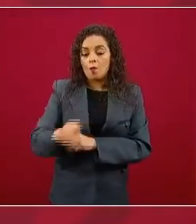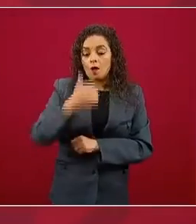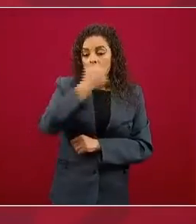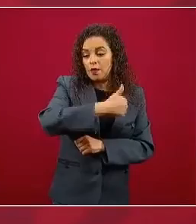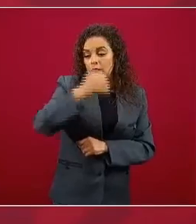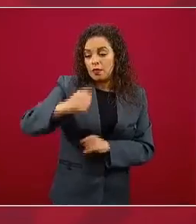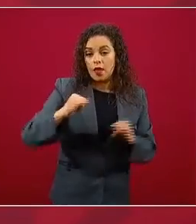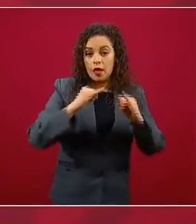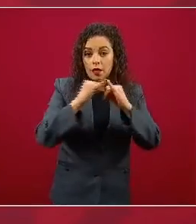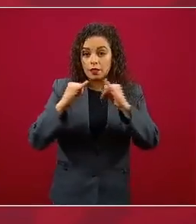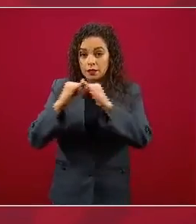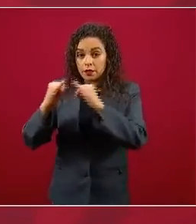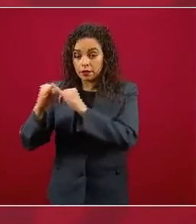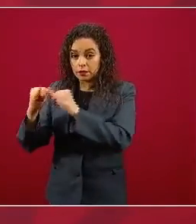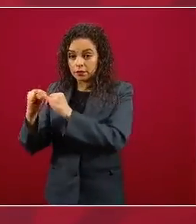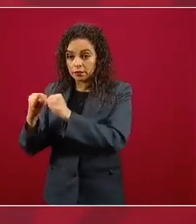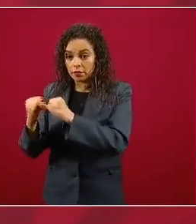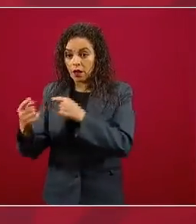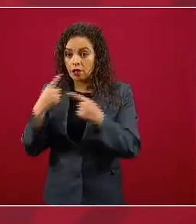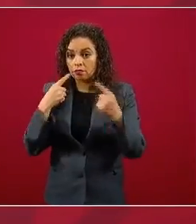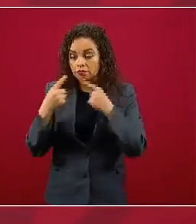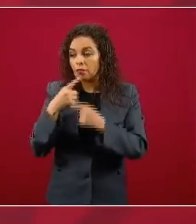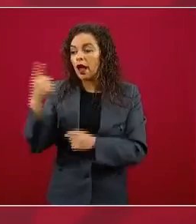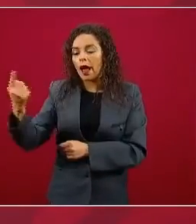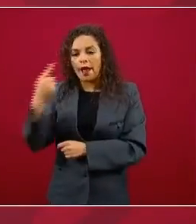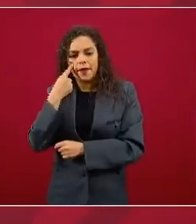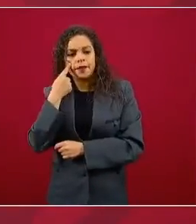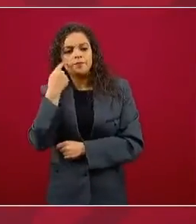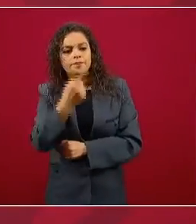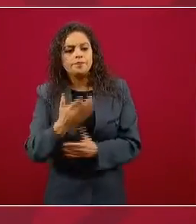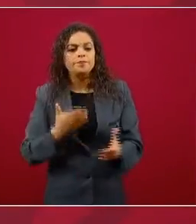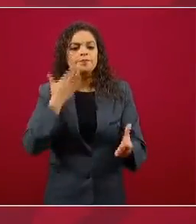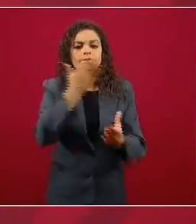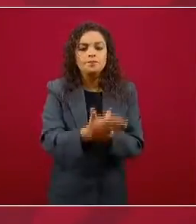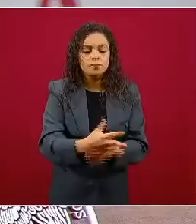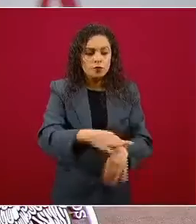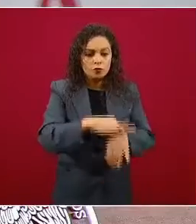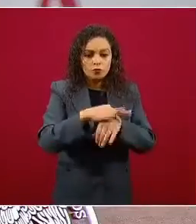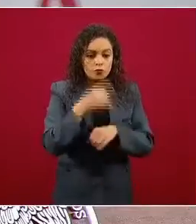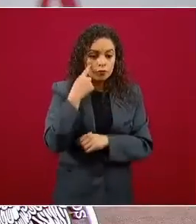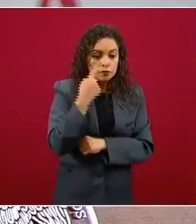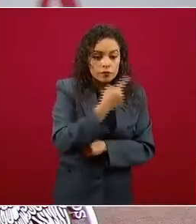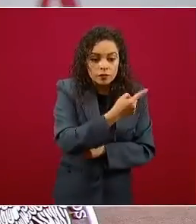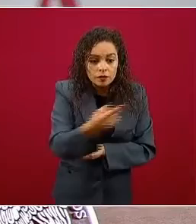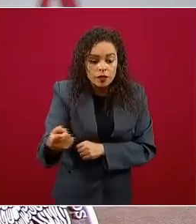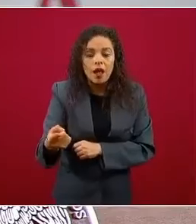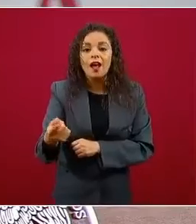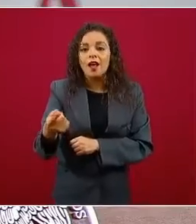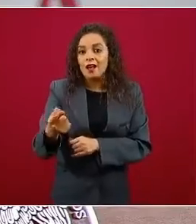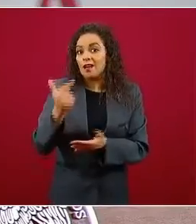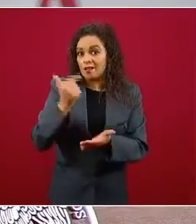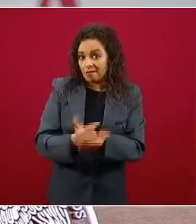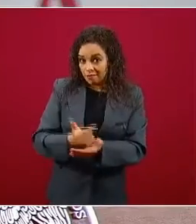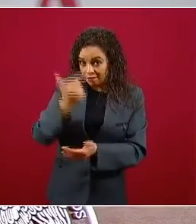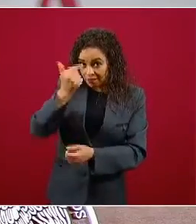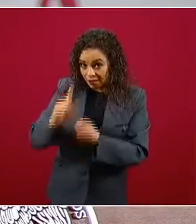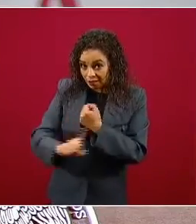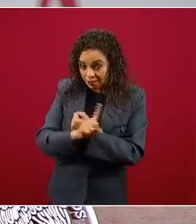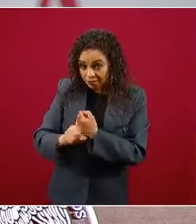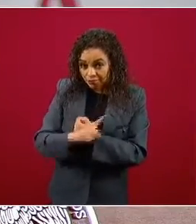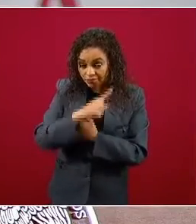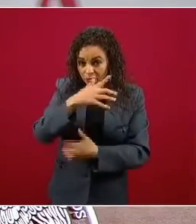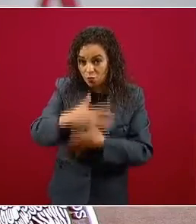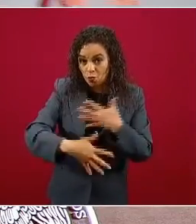instituciones. Las diversas instituciones recorren el sitio, ven cuáles han sido los daños de ese desastre, se